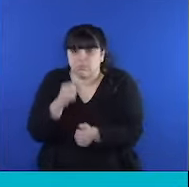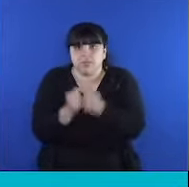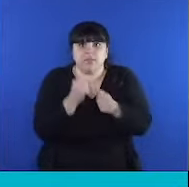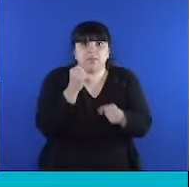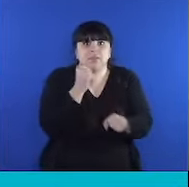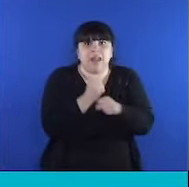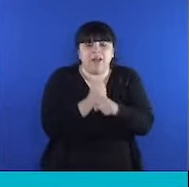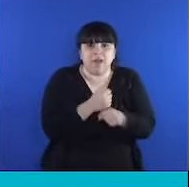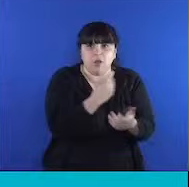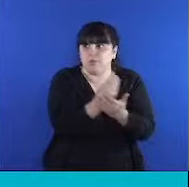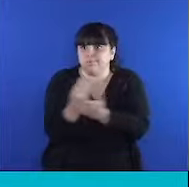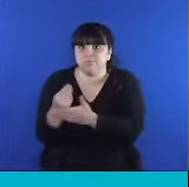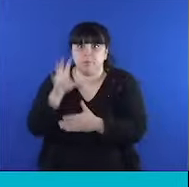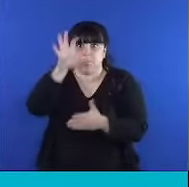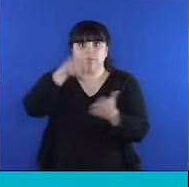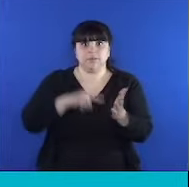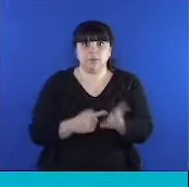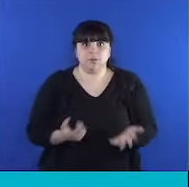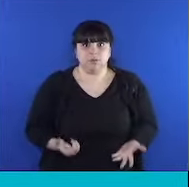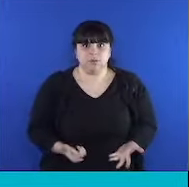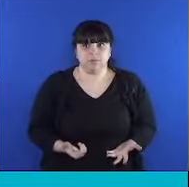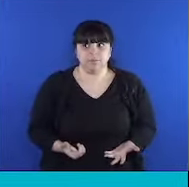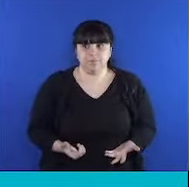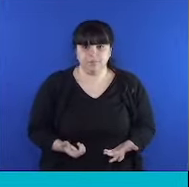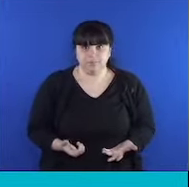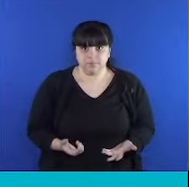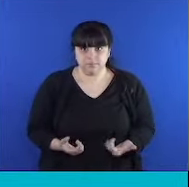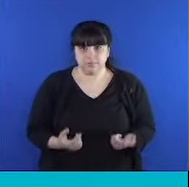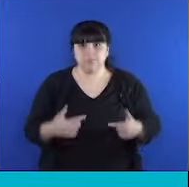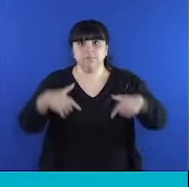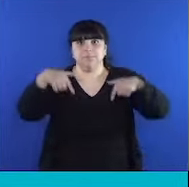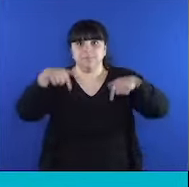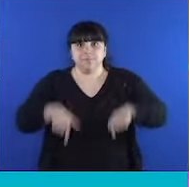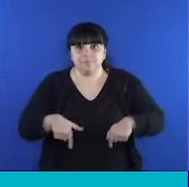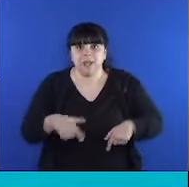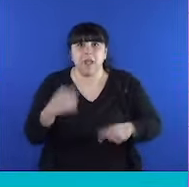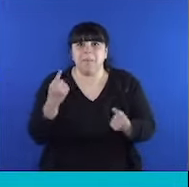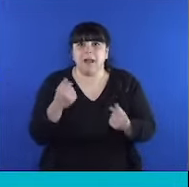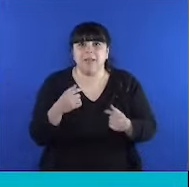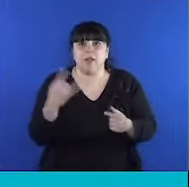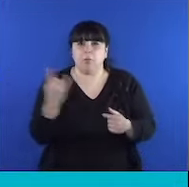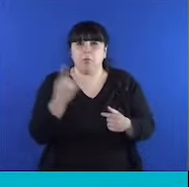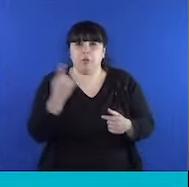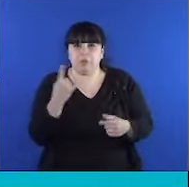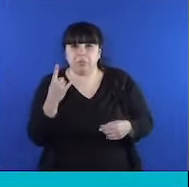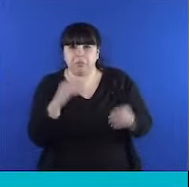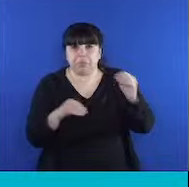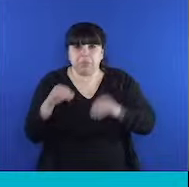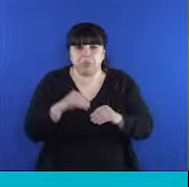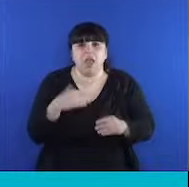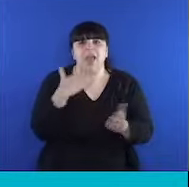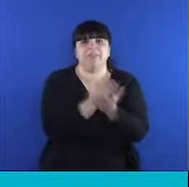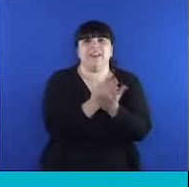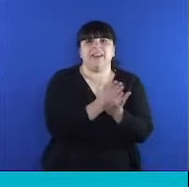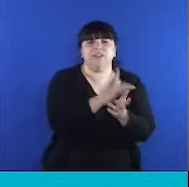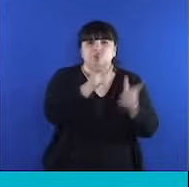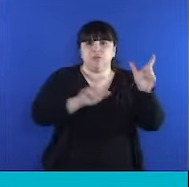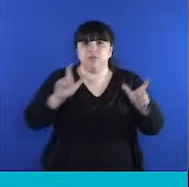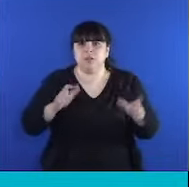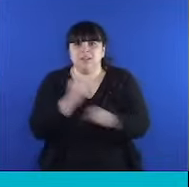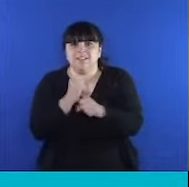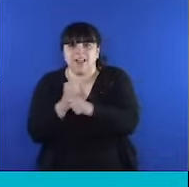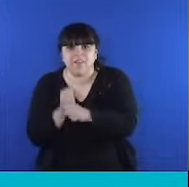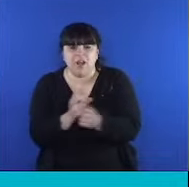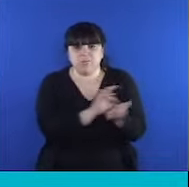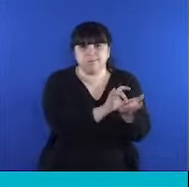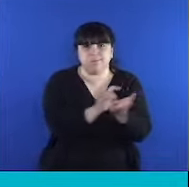industria bonaerense. Y que con un recurso completamente fraudulento se quiere avanzar contra los derechos de los trabajadores. El